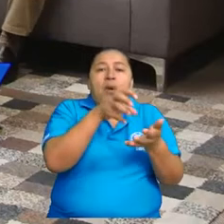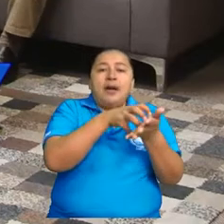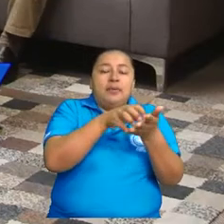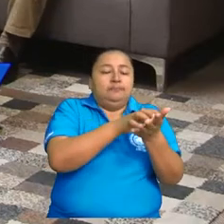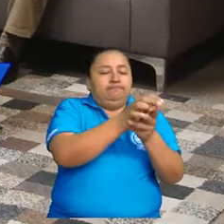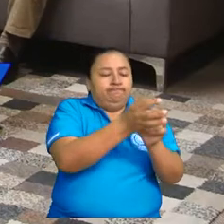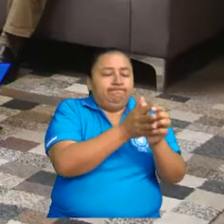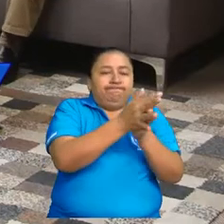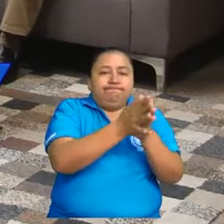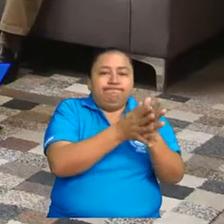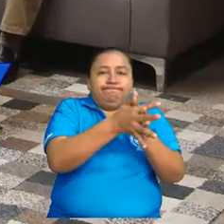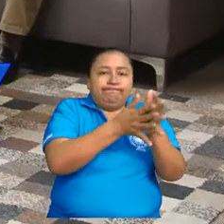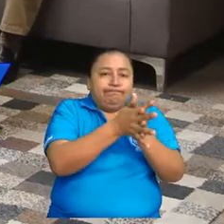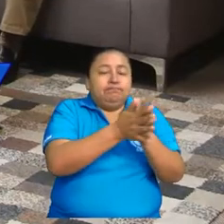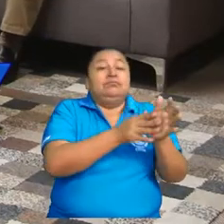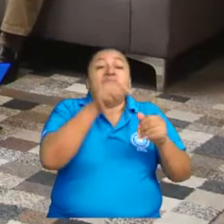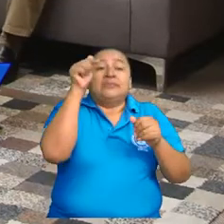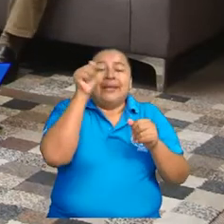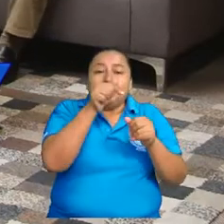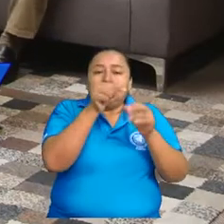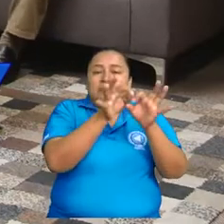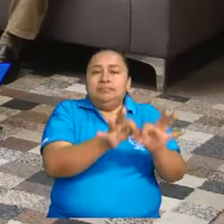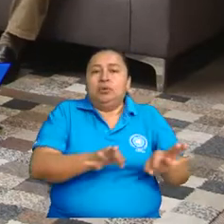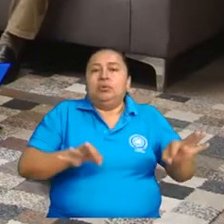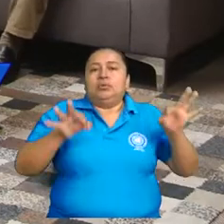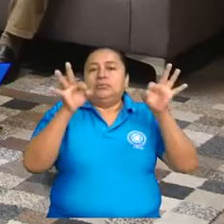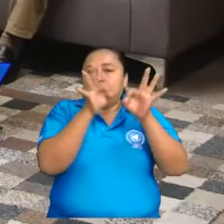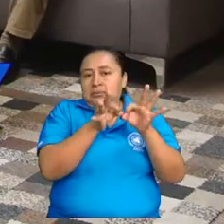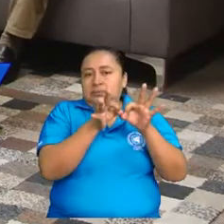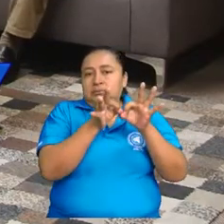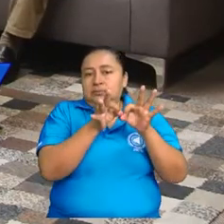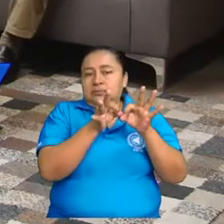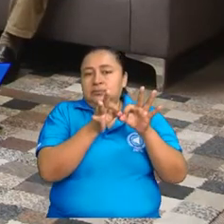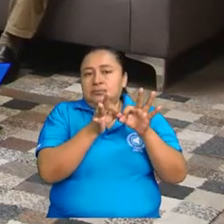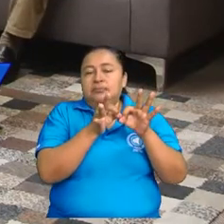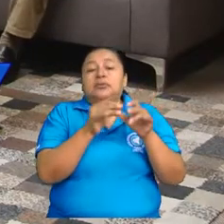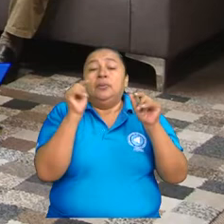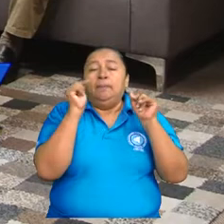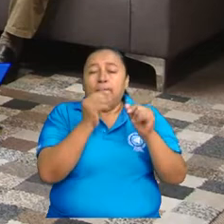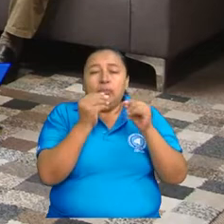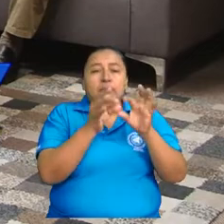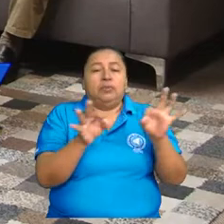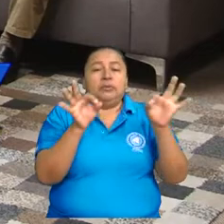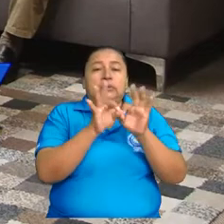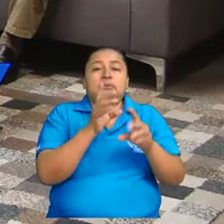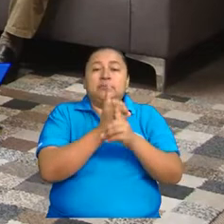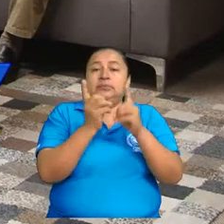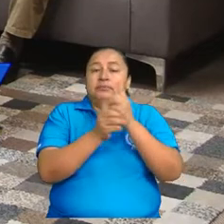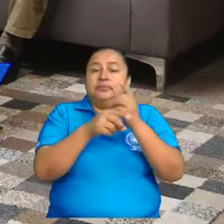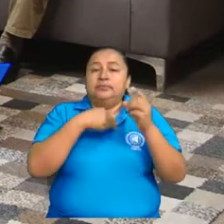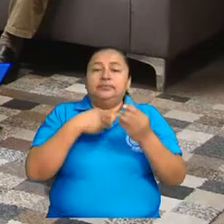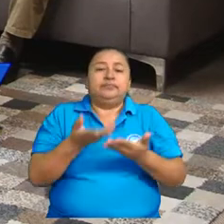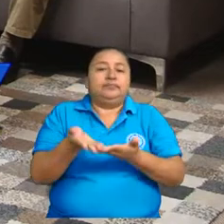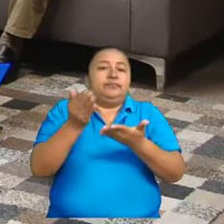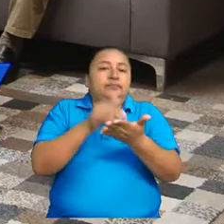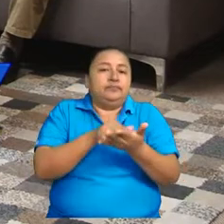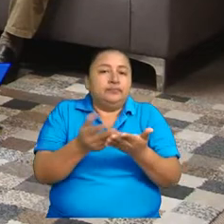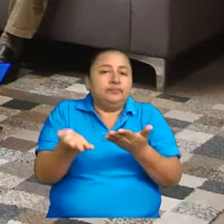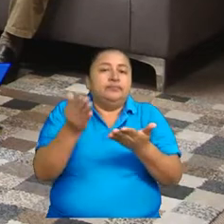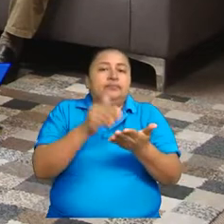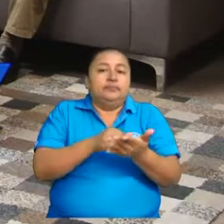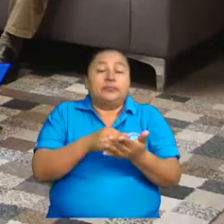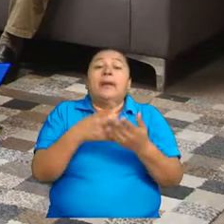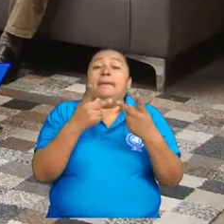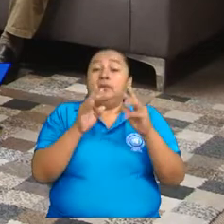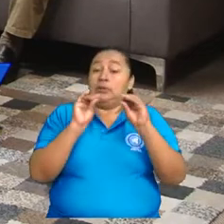jabón, ¿verdad? Ese es clave. Entonces, y lo tenemos que hacer frecuentemente, enseñarle a los